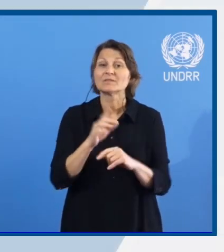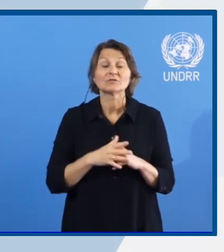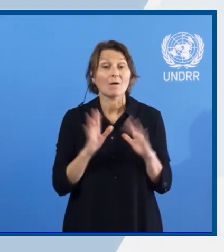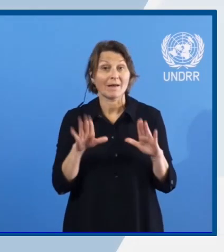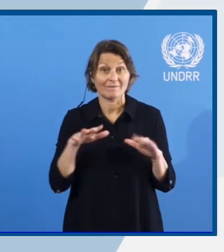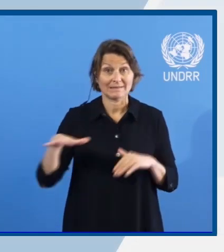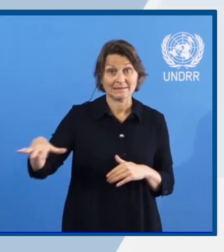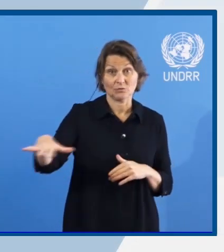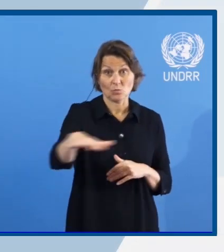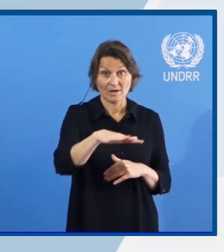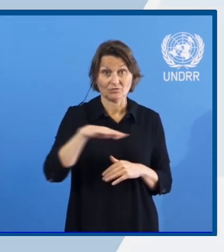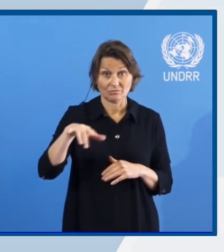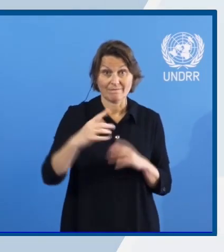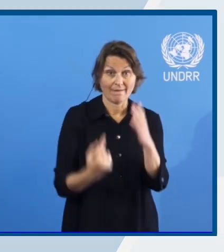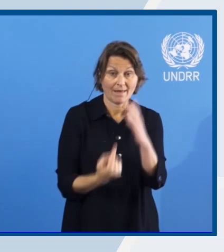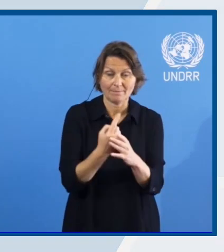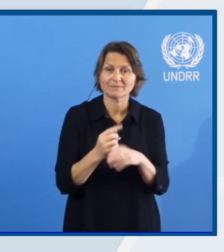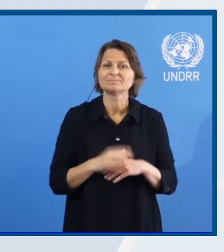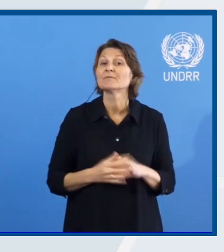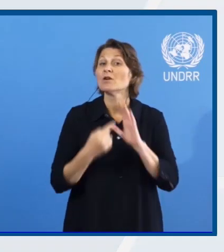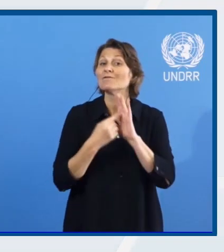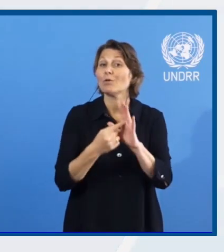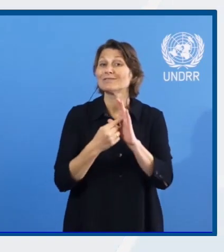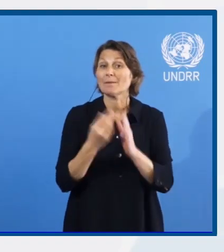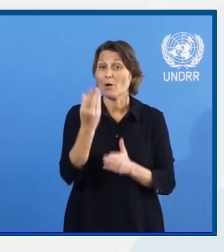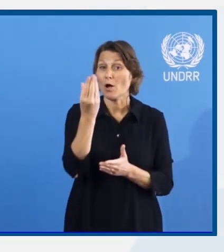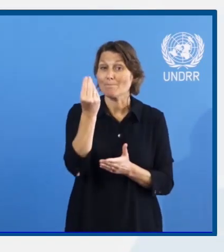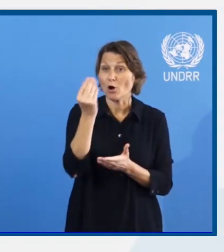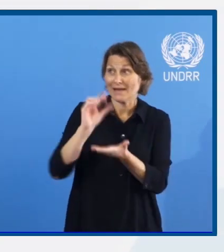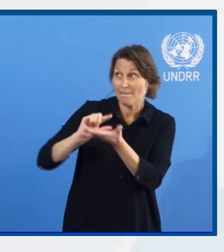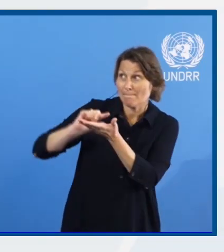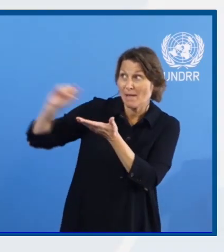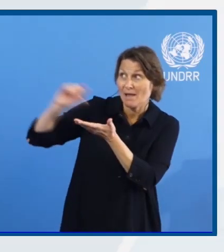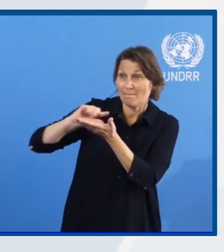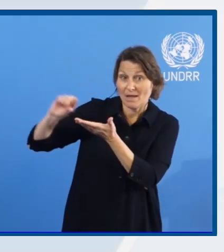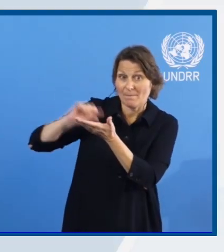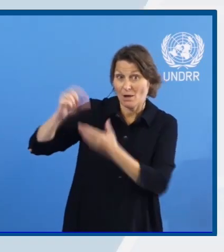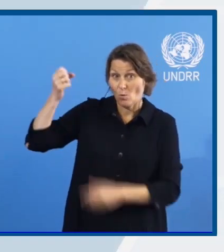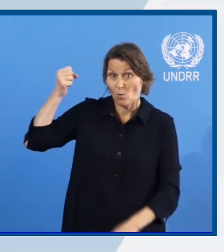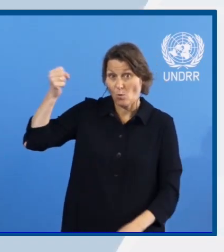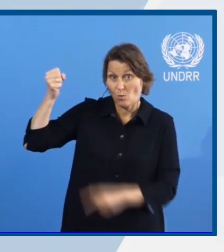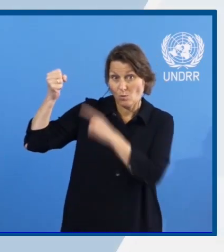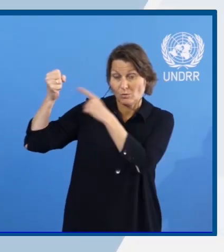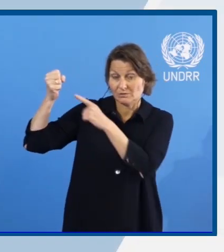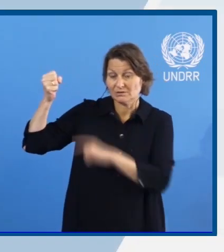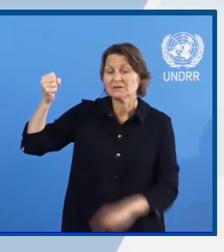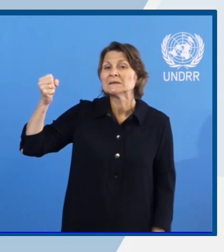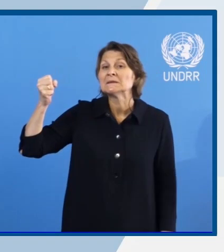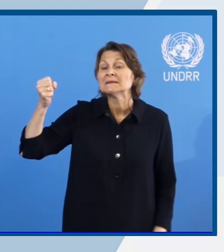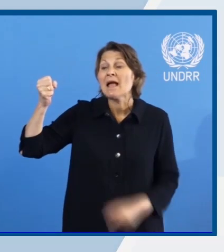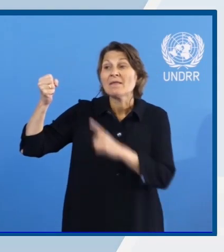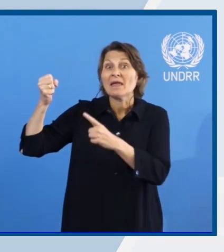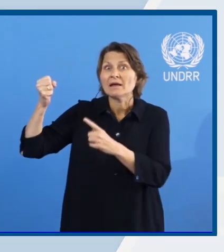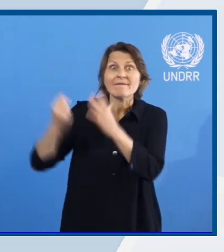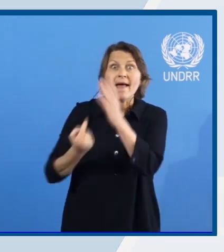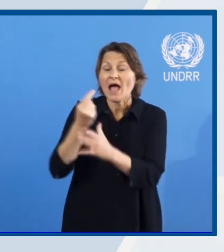de seguros, hay una intención muchas veces de que sea el Estado el que aporte el seguro, por ejemplo,